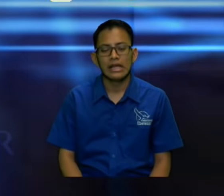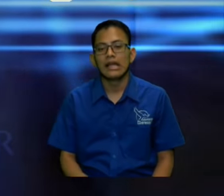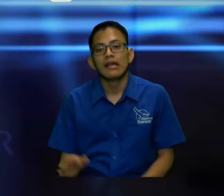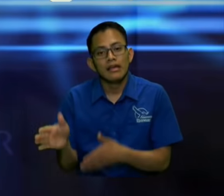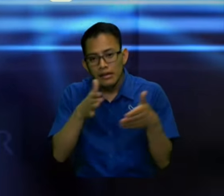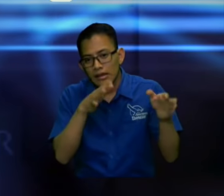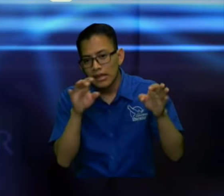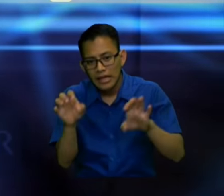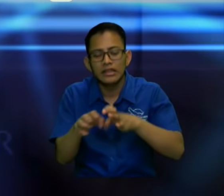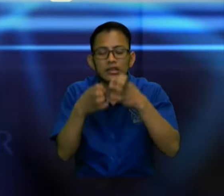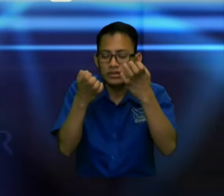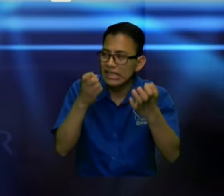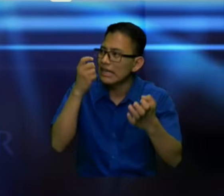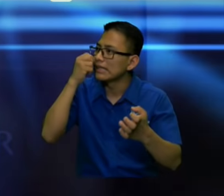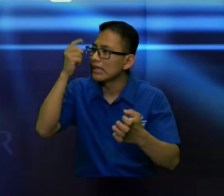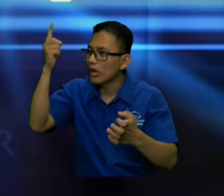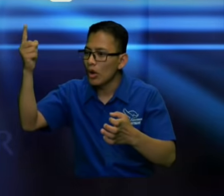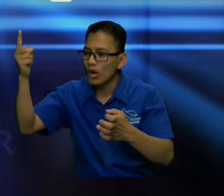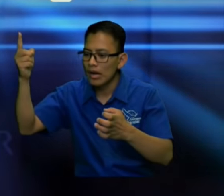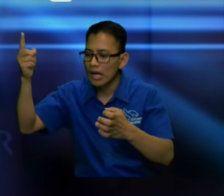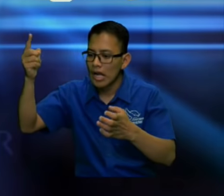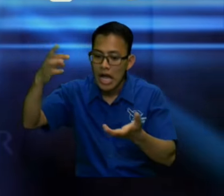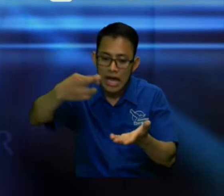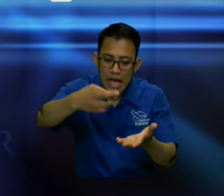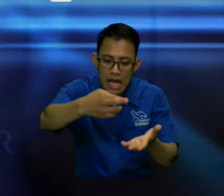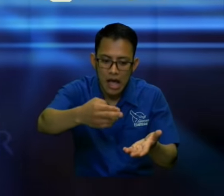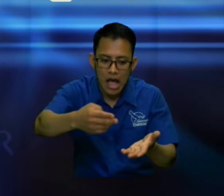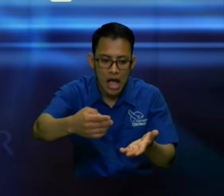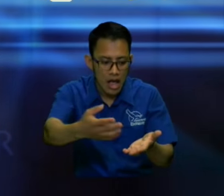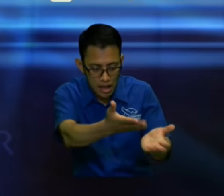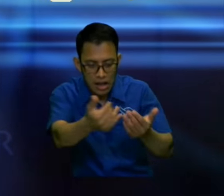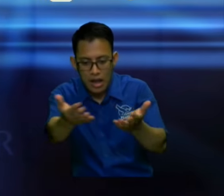Entonces, cuando el Señor nos alcanza a